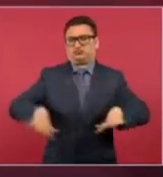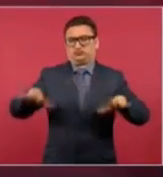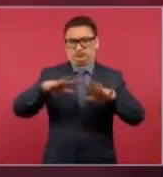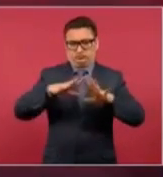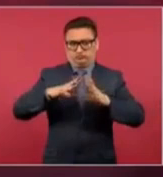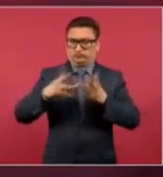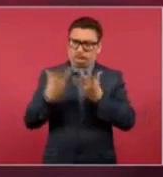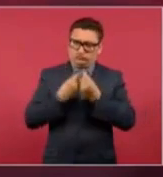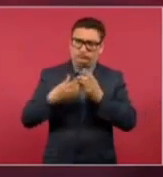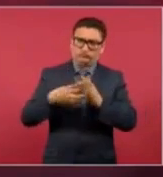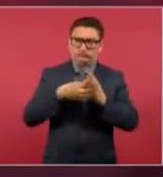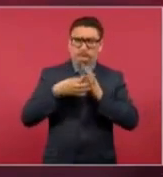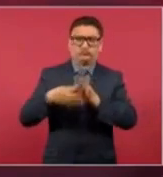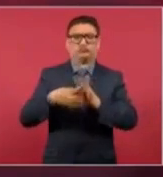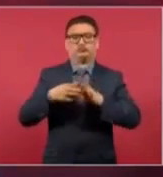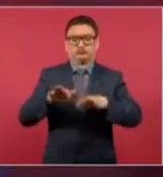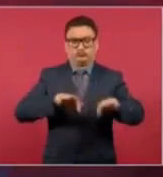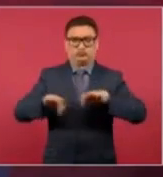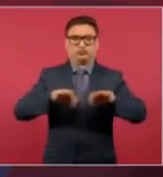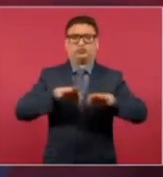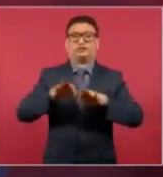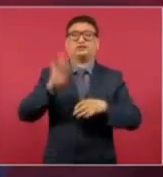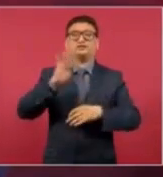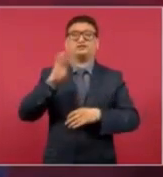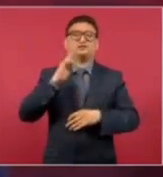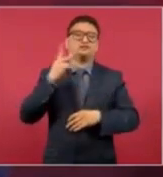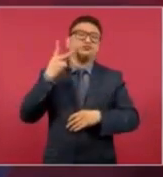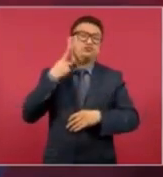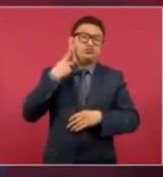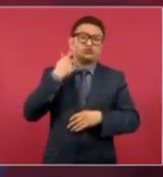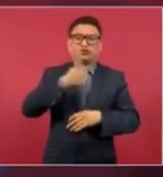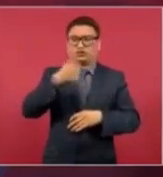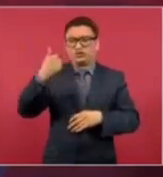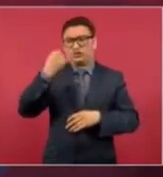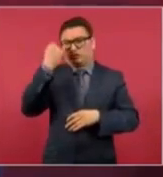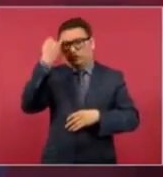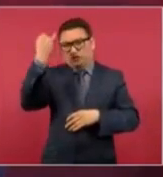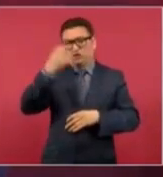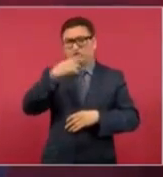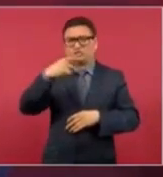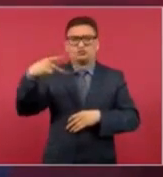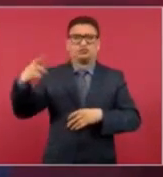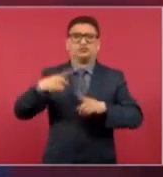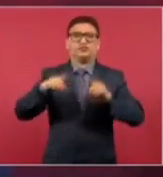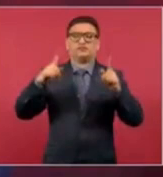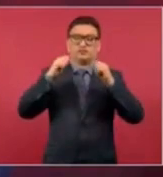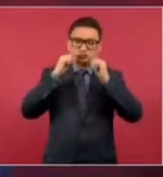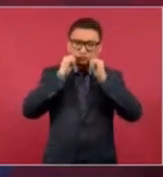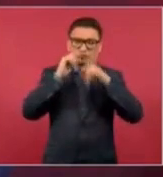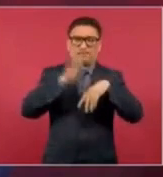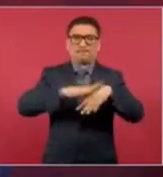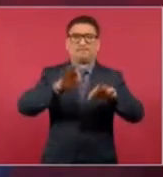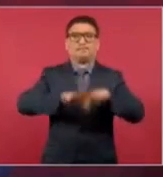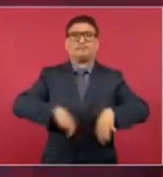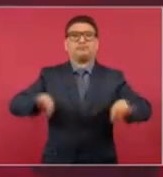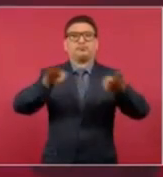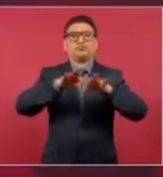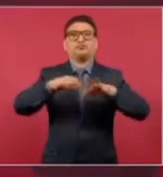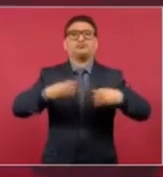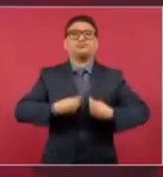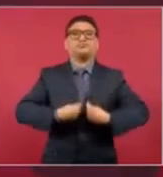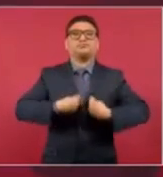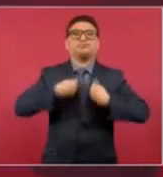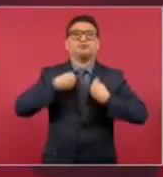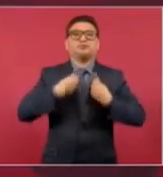porque más allá de diferencias políticas o ideológicas, está de por medio la vida